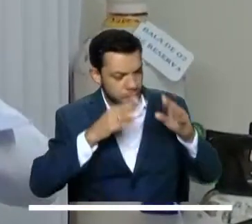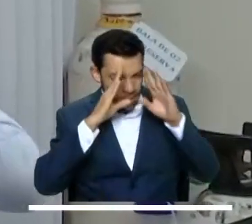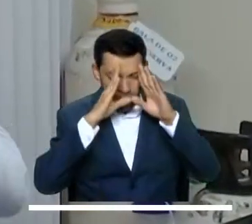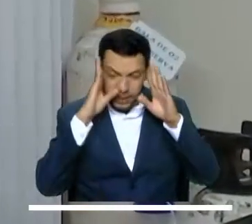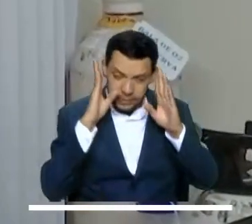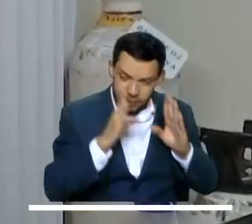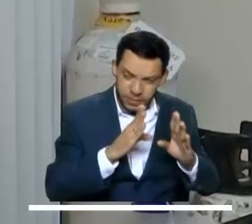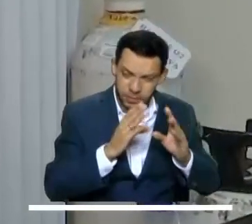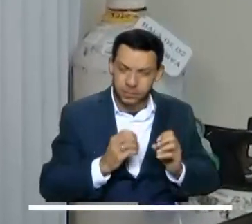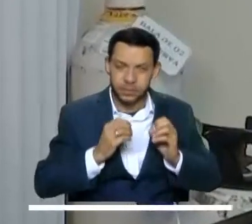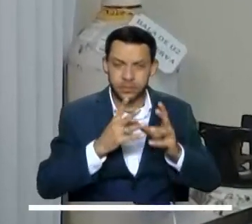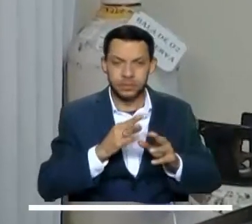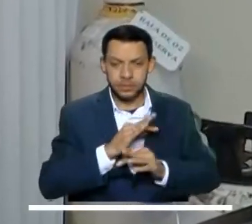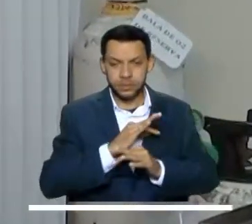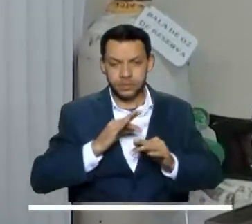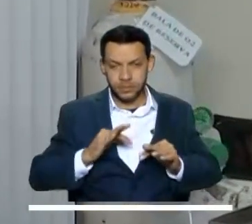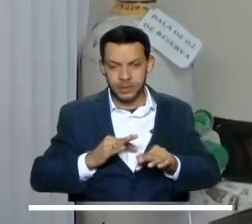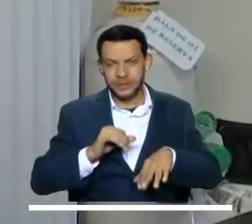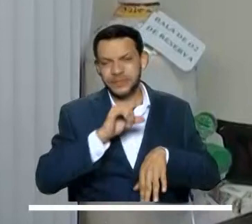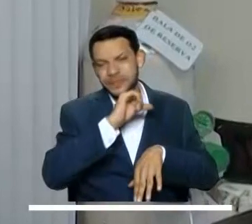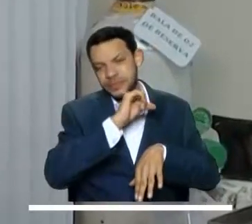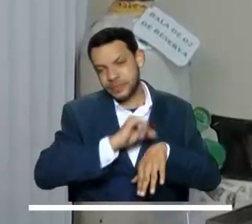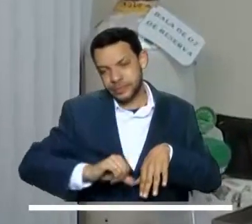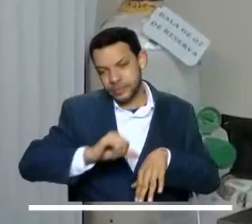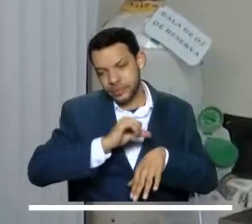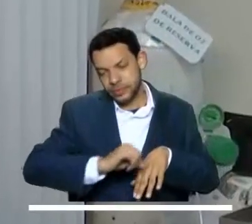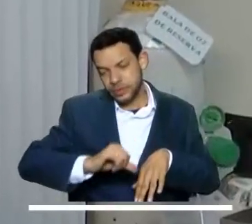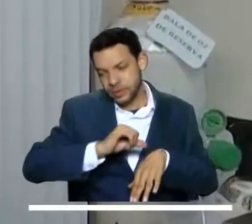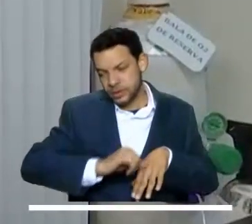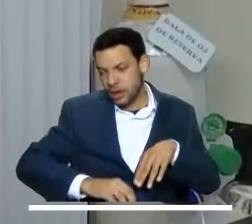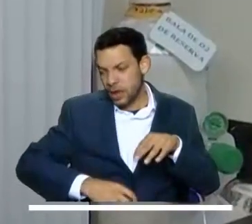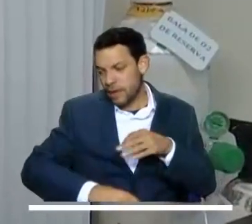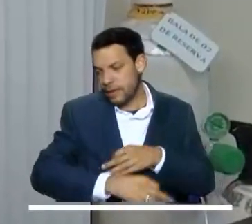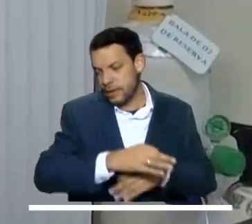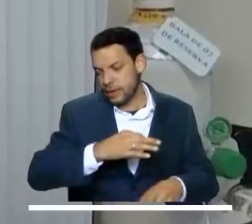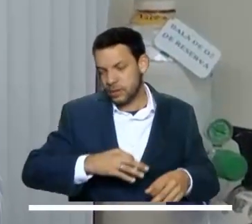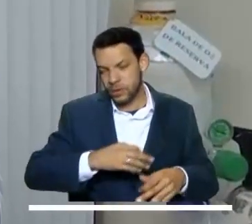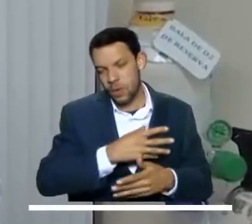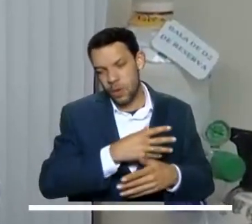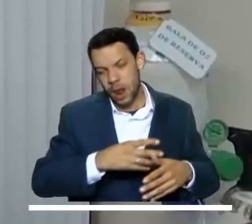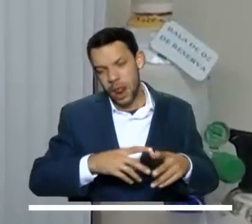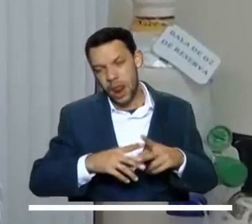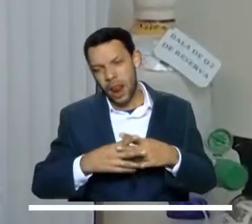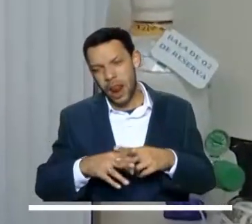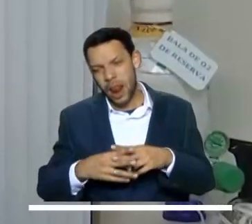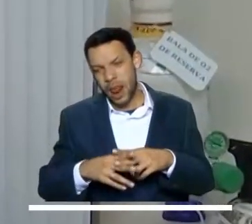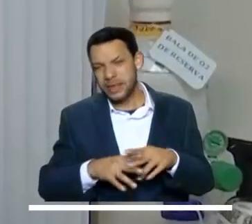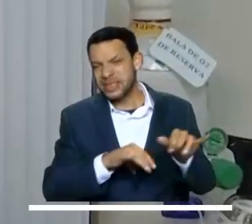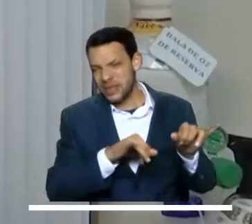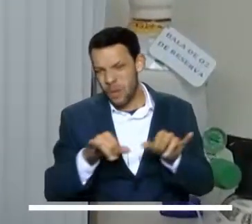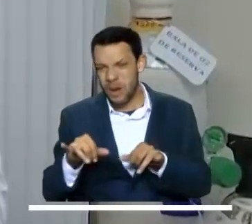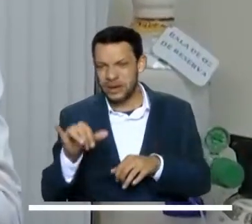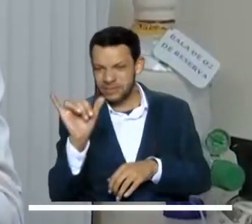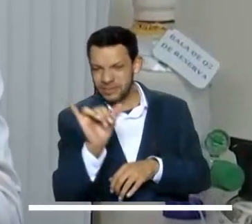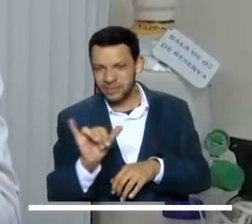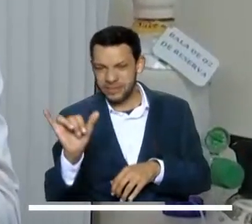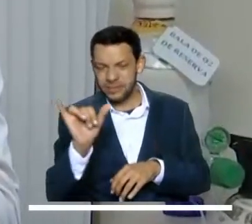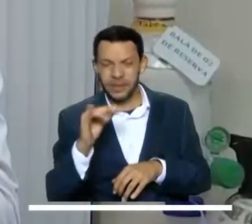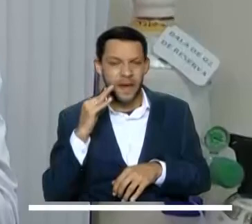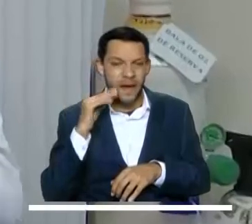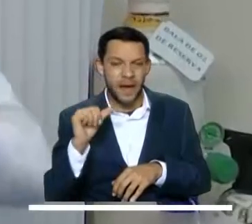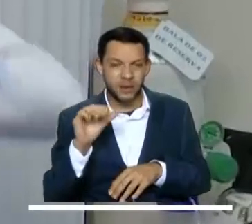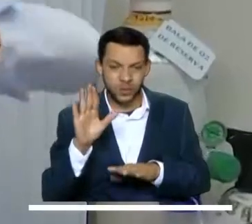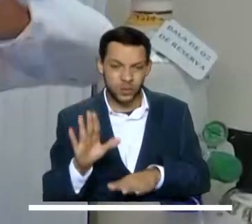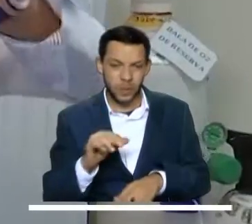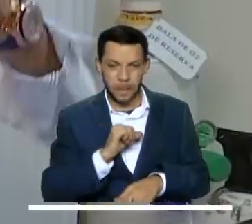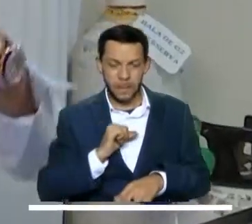hacer un tratamiento quirúrgico y quitarle la lesión, así como en el útero, que hay un tumor, uno puede quitar el útero a tiempo, uno puede retirar el estómago a